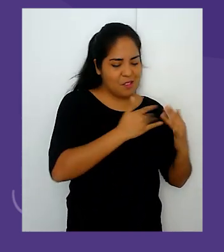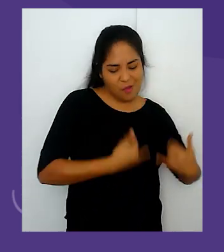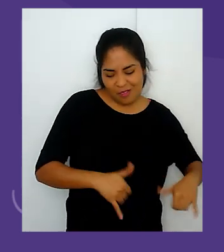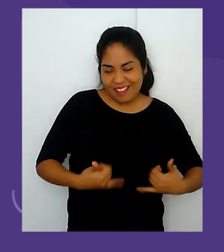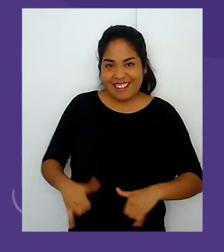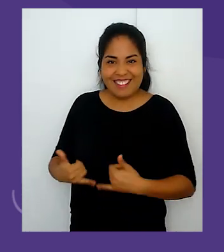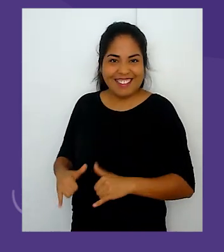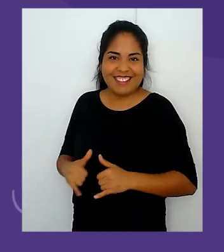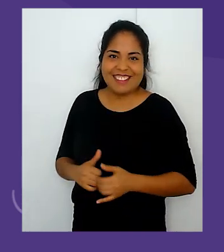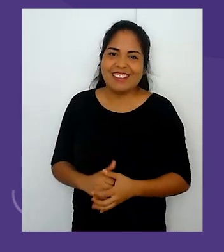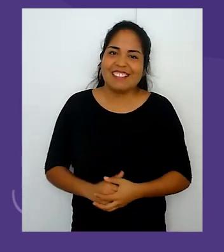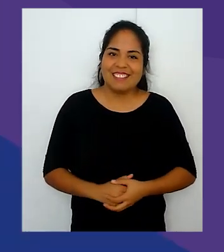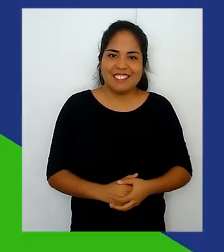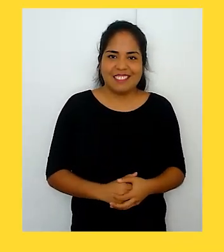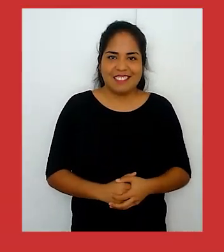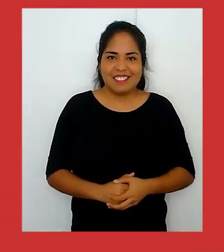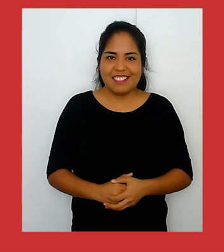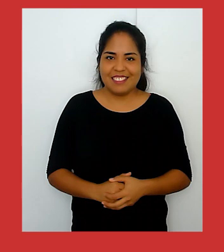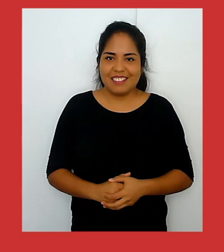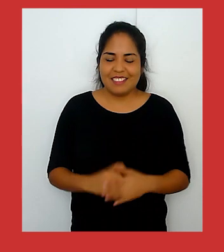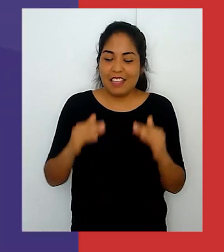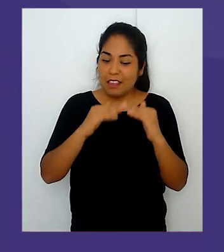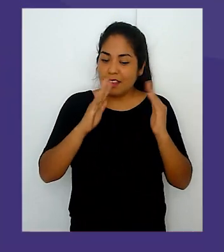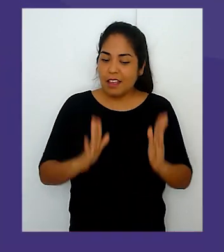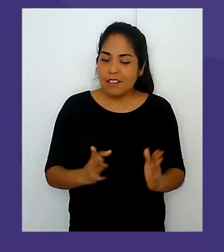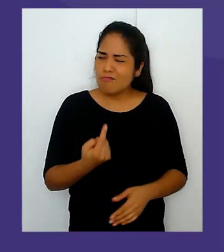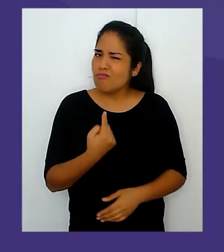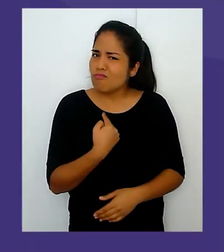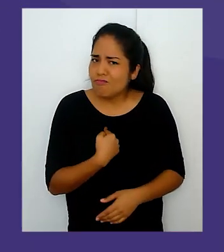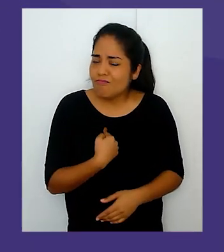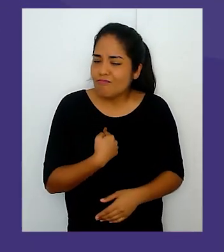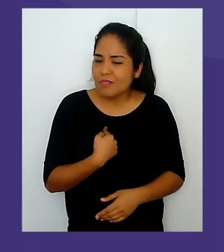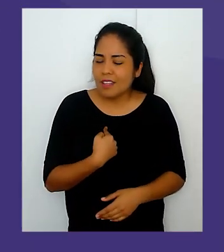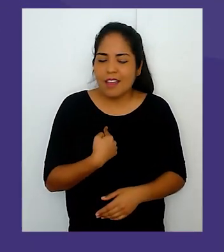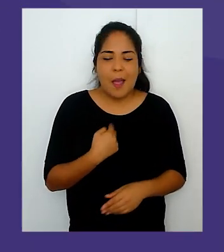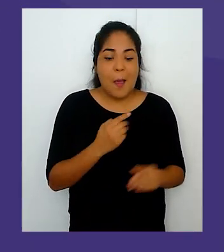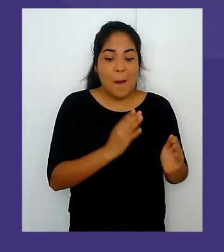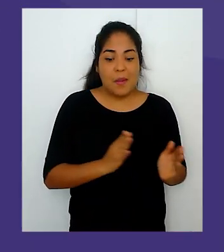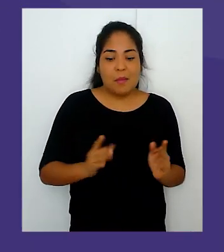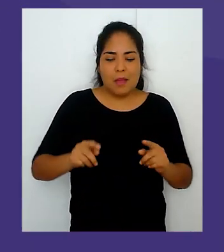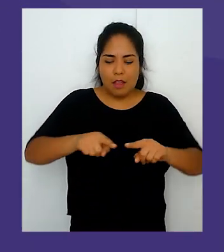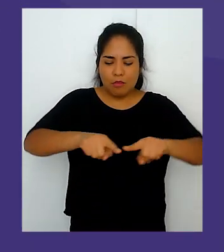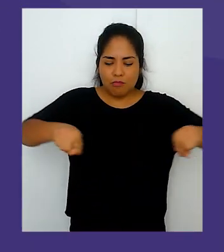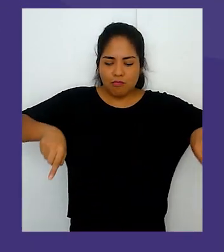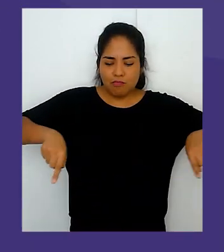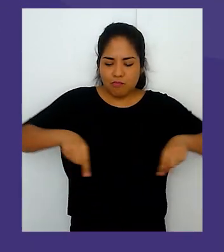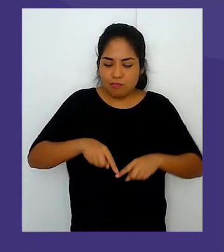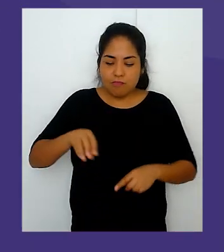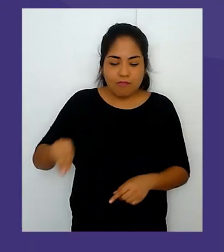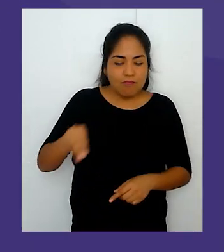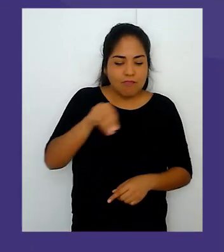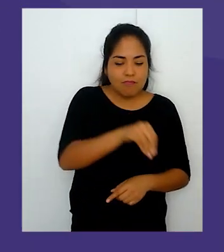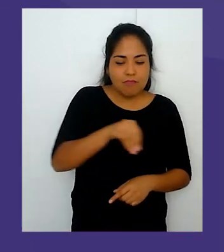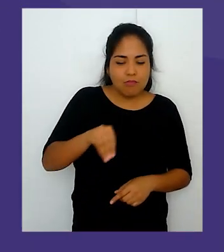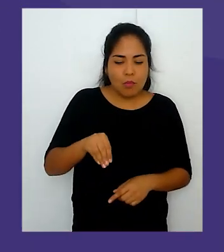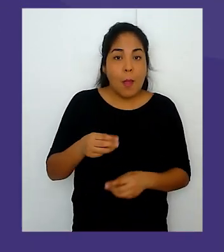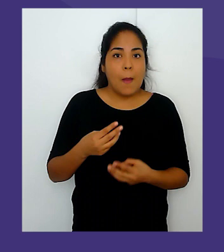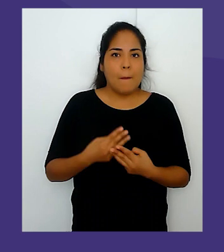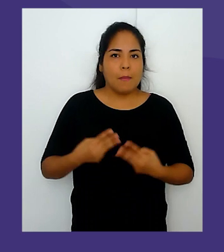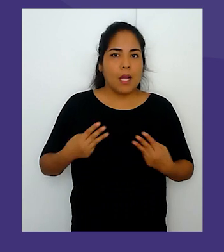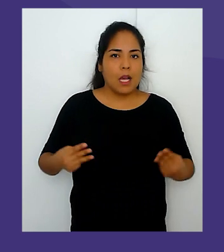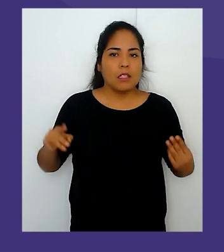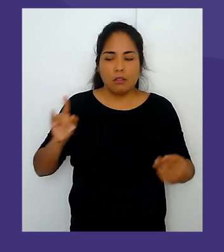juego. En casa yo. En casa yo preparo un tablero de ajedrez con